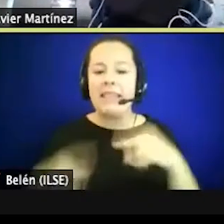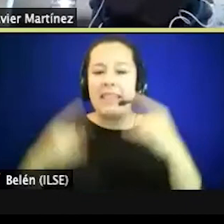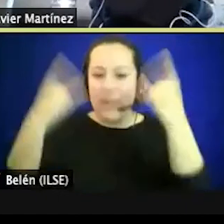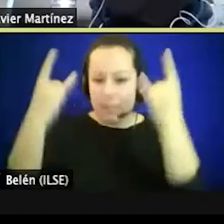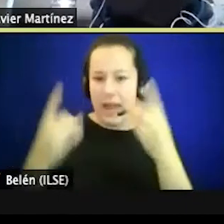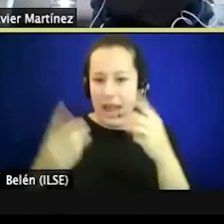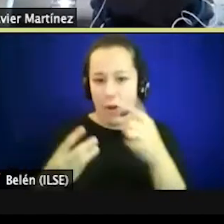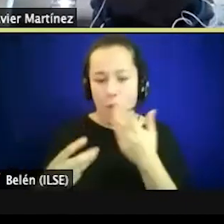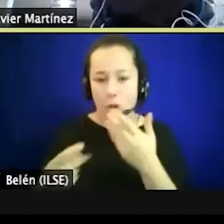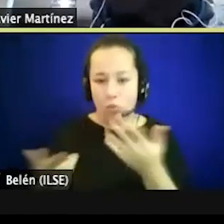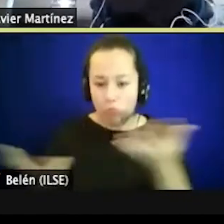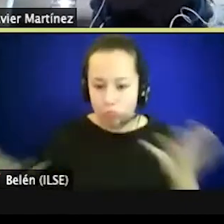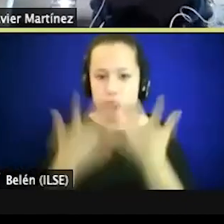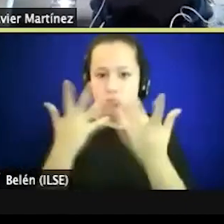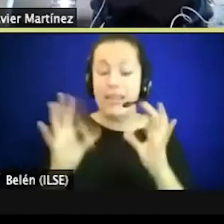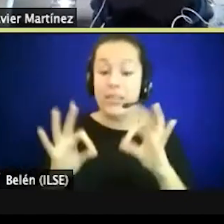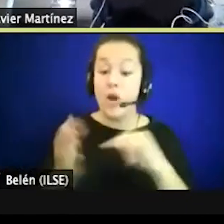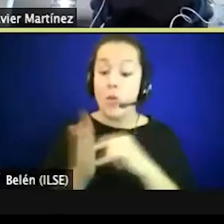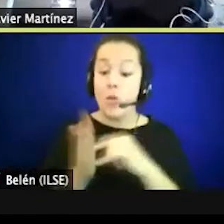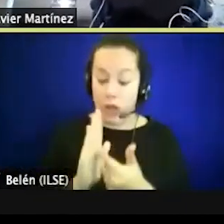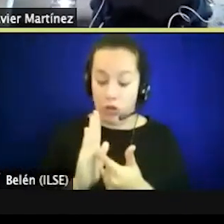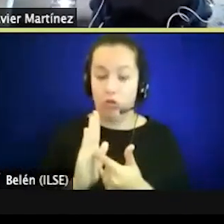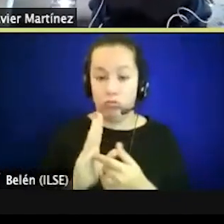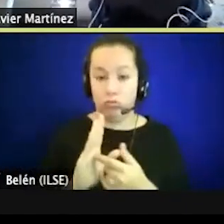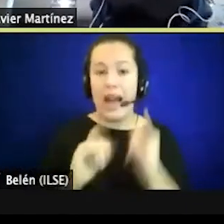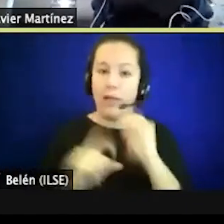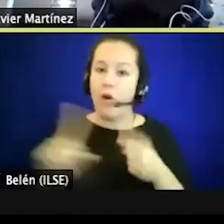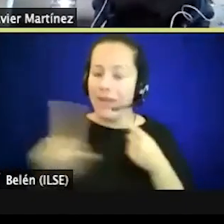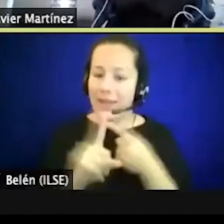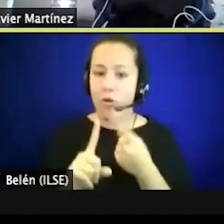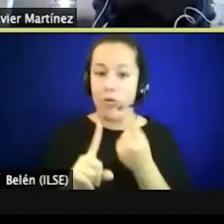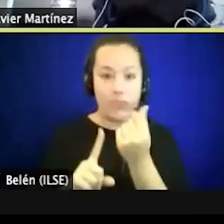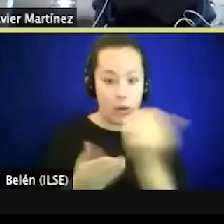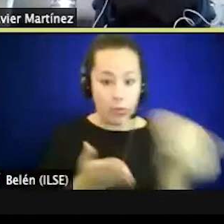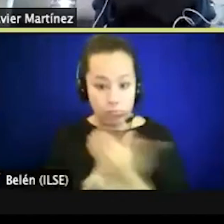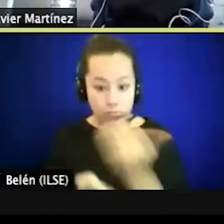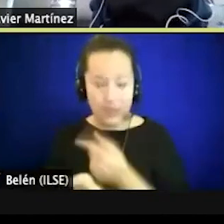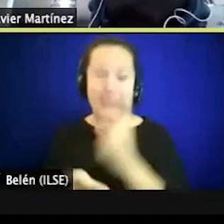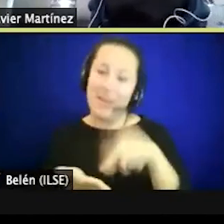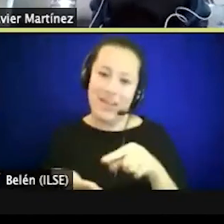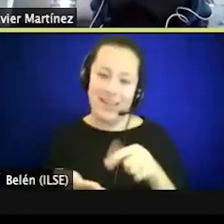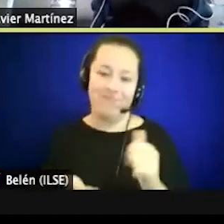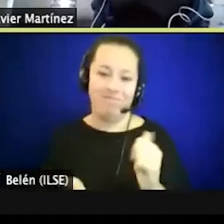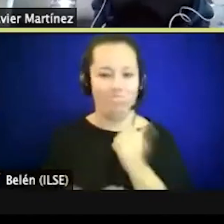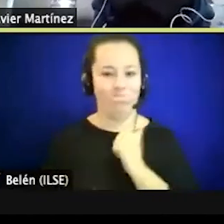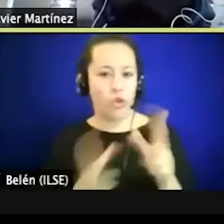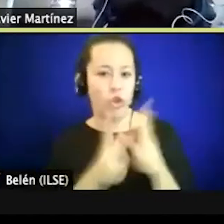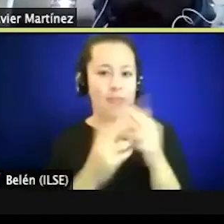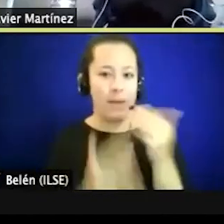que tengan un objetivo de rentabilidad económica, a la vez de un objetivo de rentabilidad social, a la vez de un objetivo